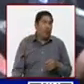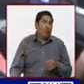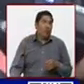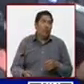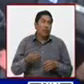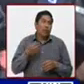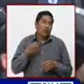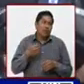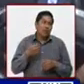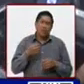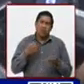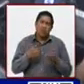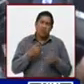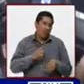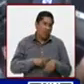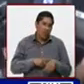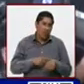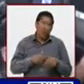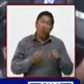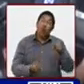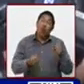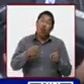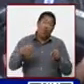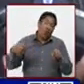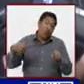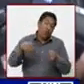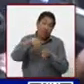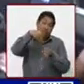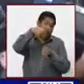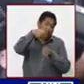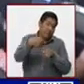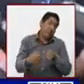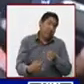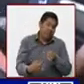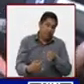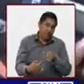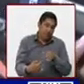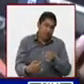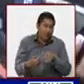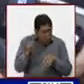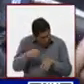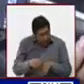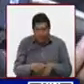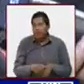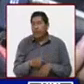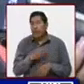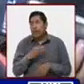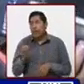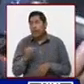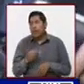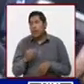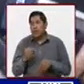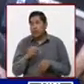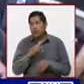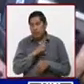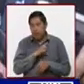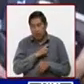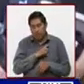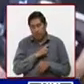por 2 o 3 cuadras. Choca con un motorizado, ve un Mitsubishi verde, se accidenta. El